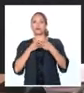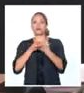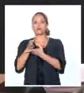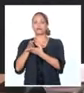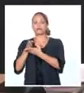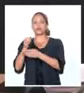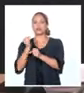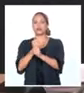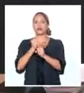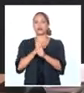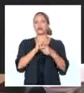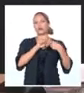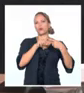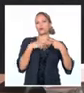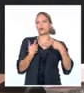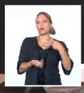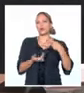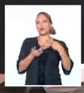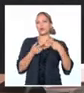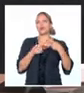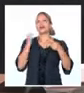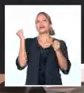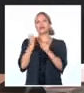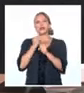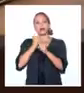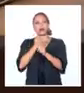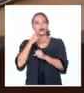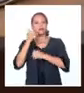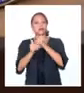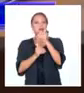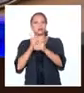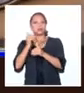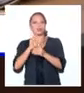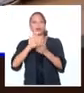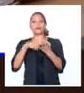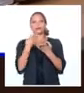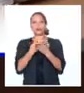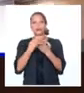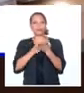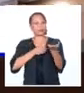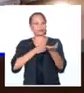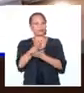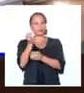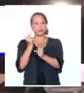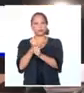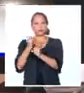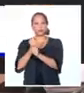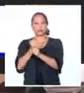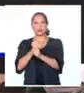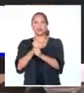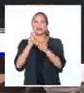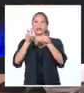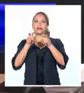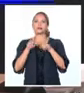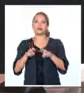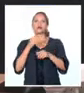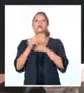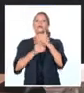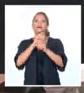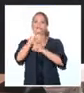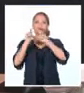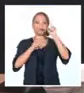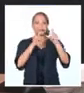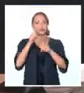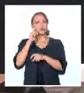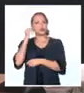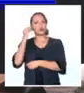Uno es cómo trabajar y adelantar la propuesta de normas jurídicas. En la asamblea, con un proceso de consulta, yo creo que al sector